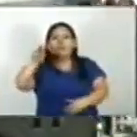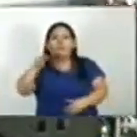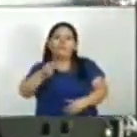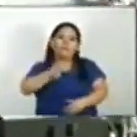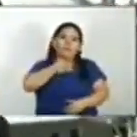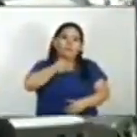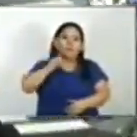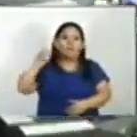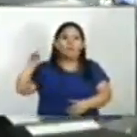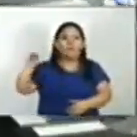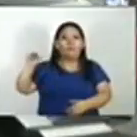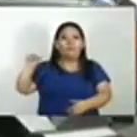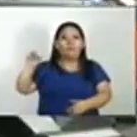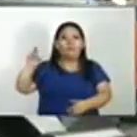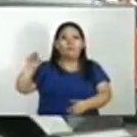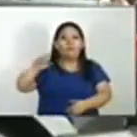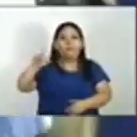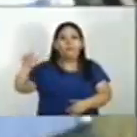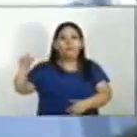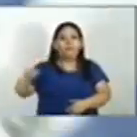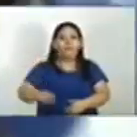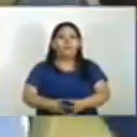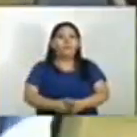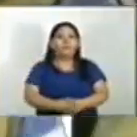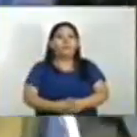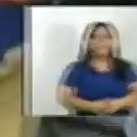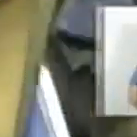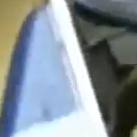Castellanos, este es un informe de Marcela Rivera.